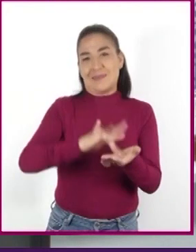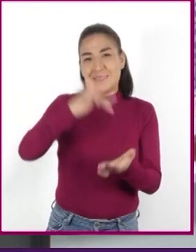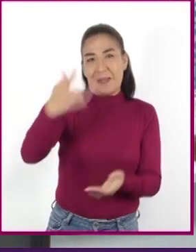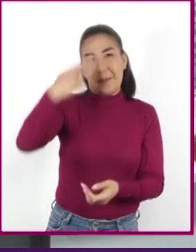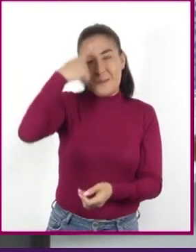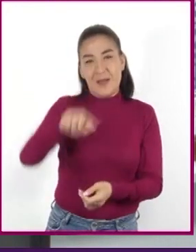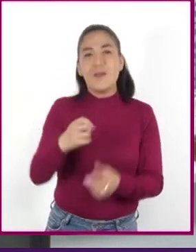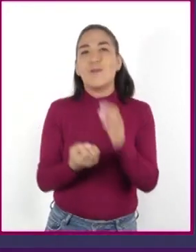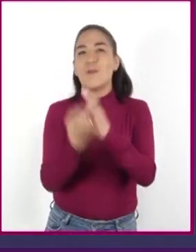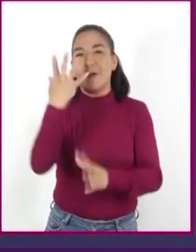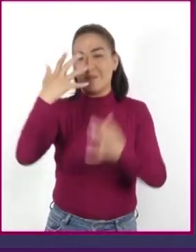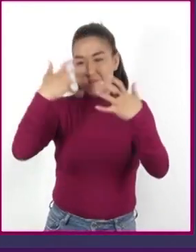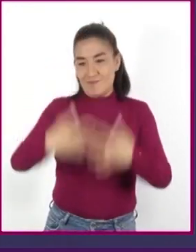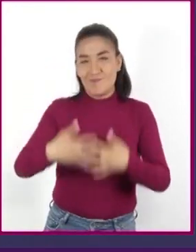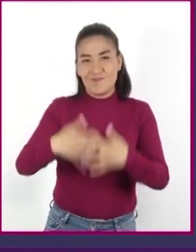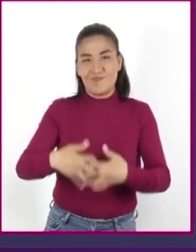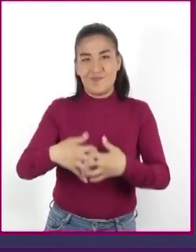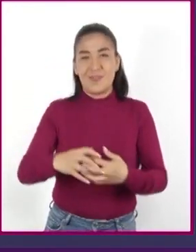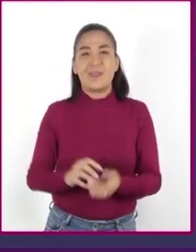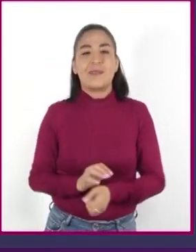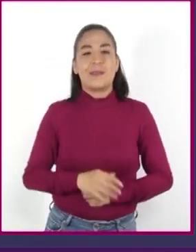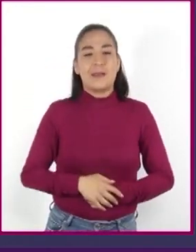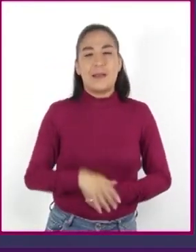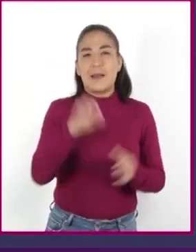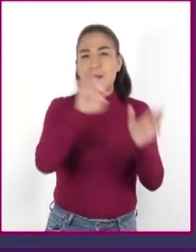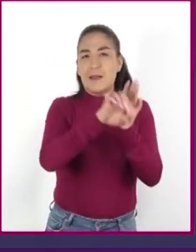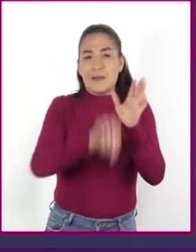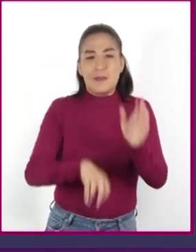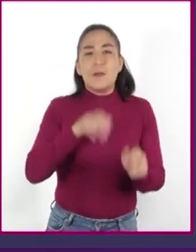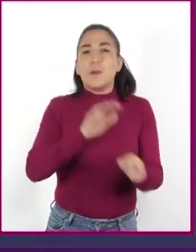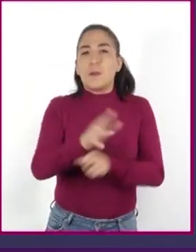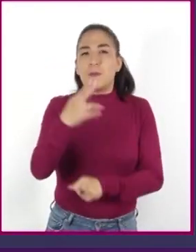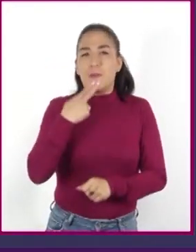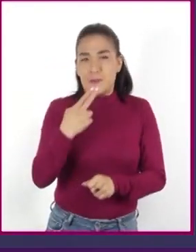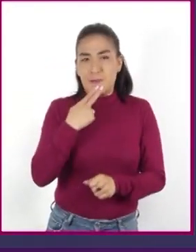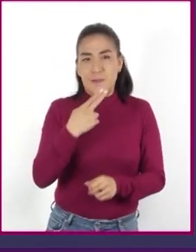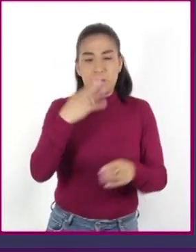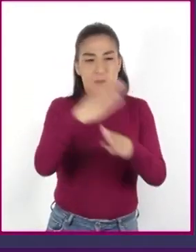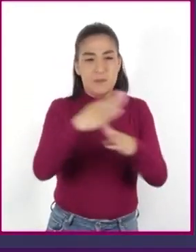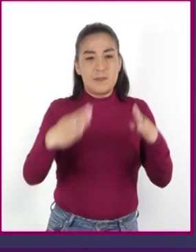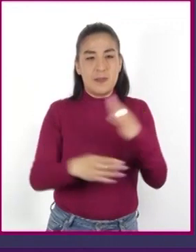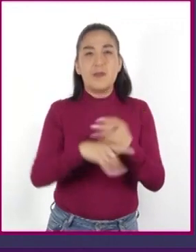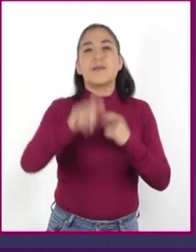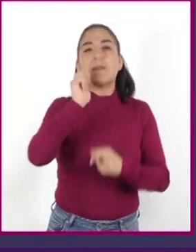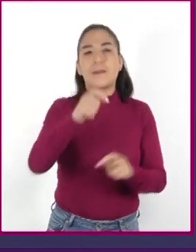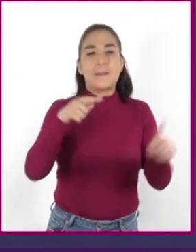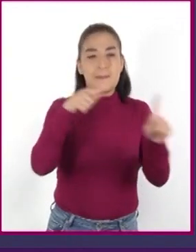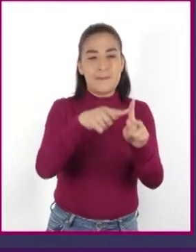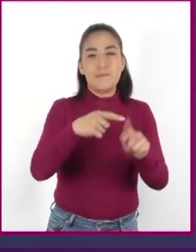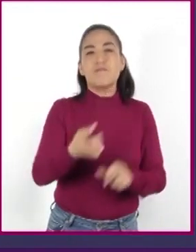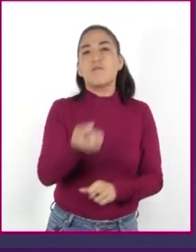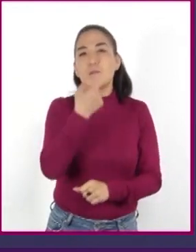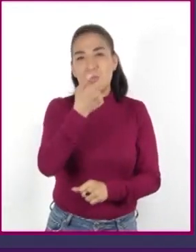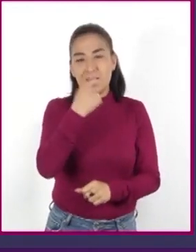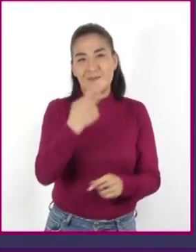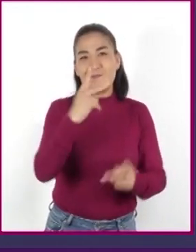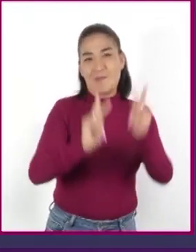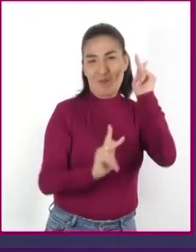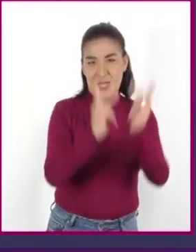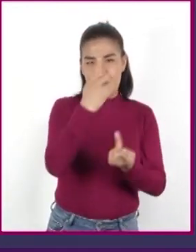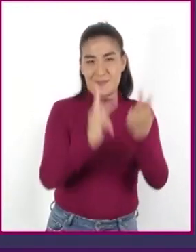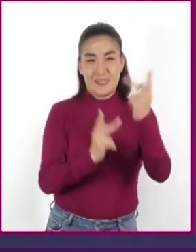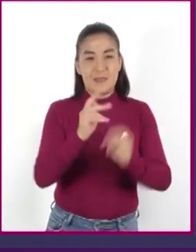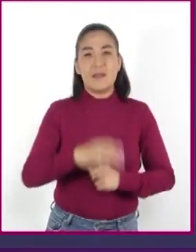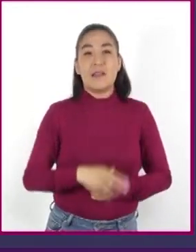desarrollo de nuevos productos. Un ejemplo del uso de materiales naturales es evidente en la medicina herbolaria. Esta es